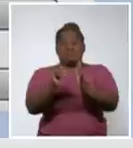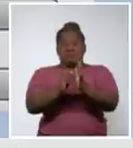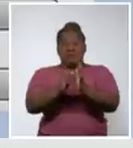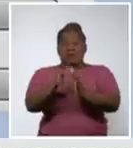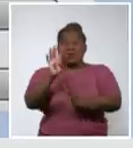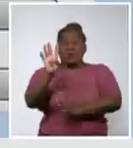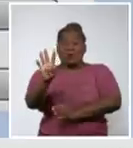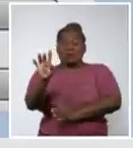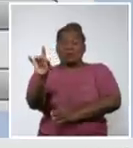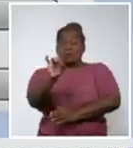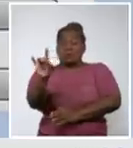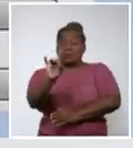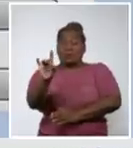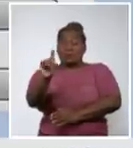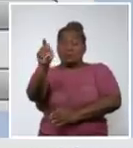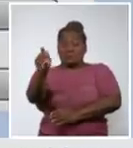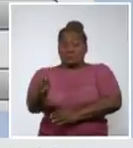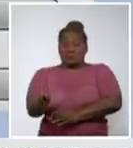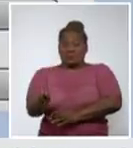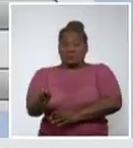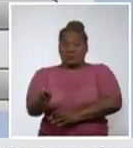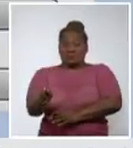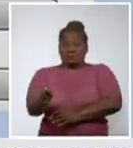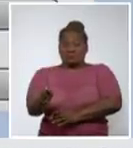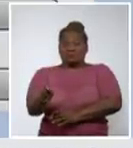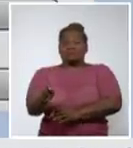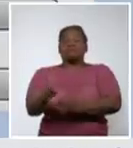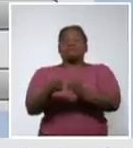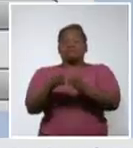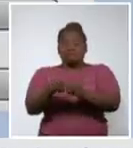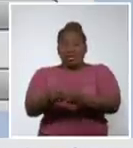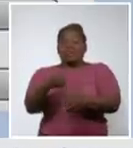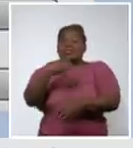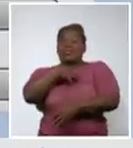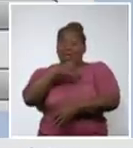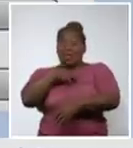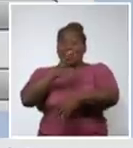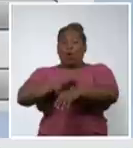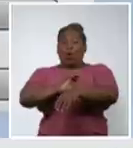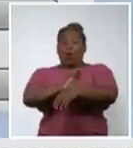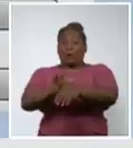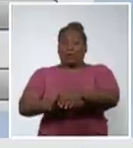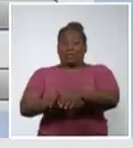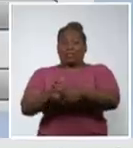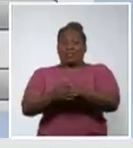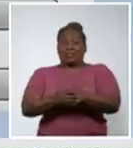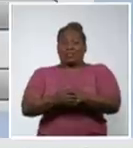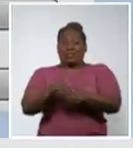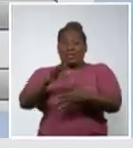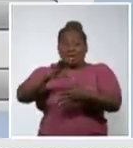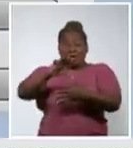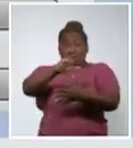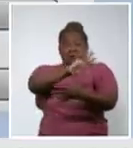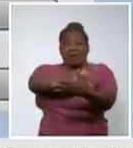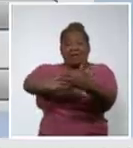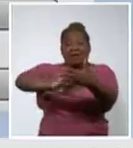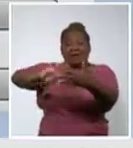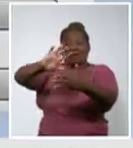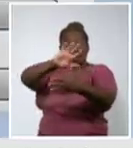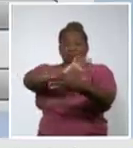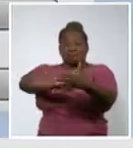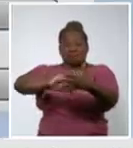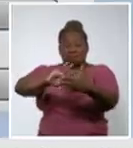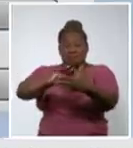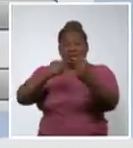53.356.499 personas que han sido contagiados con la enfermedad en nuestra región. Ayer una